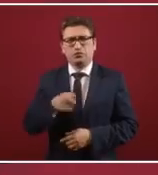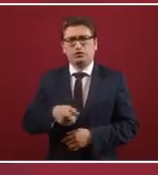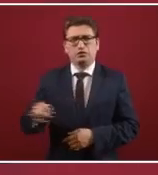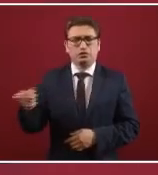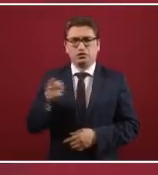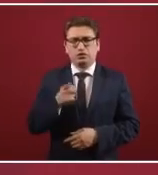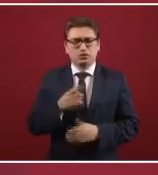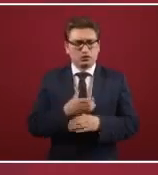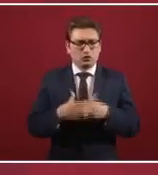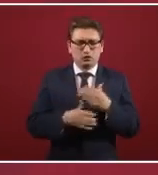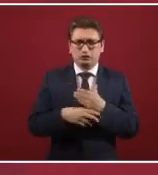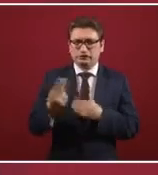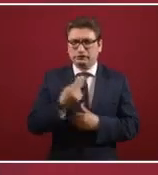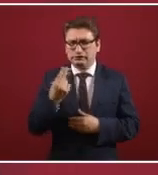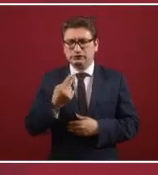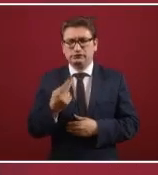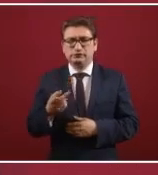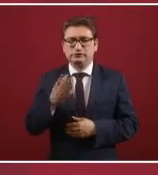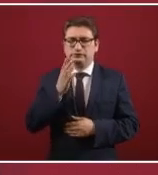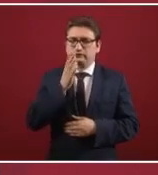para lo más indispensable